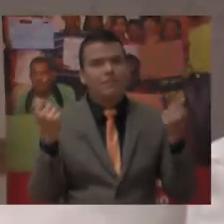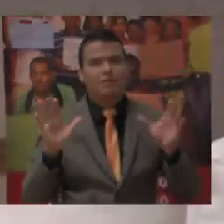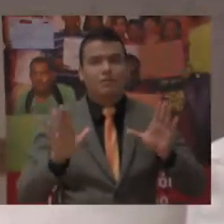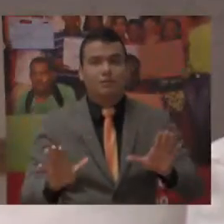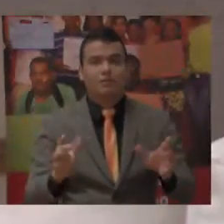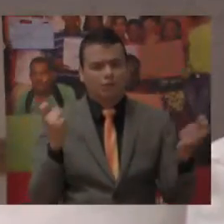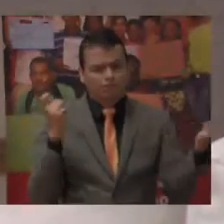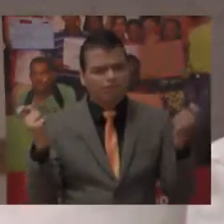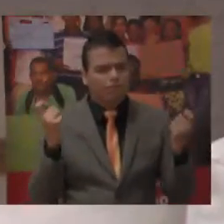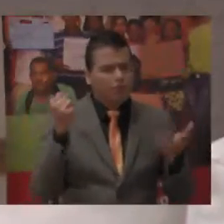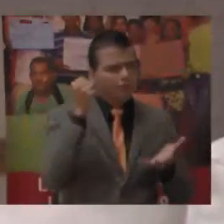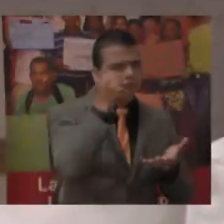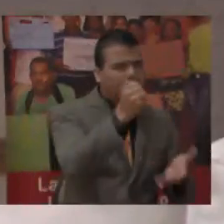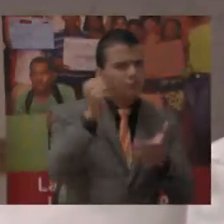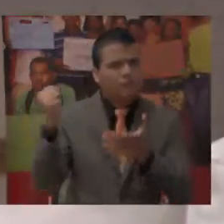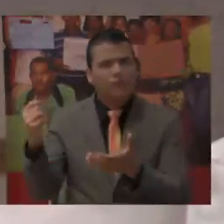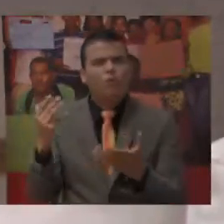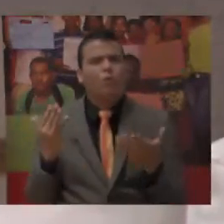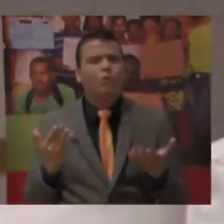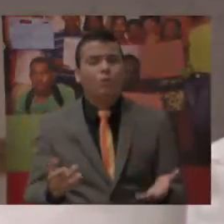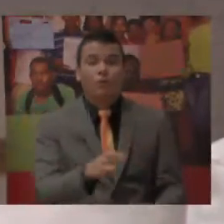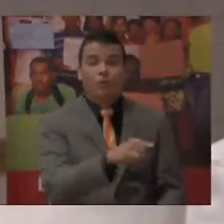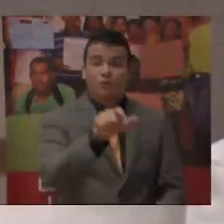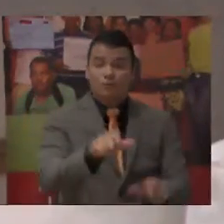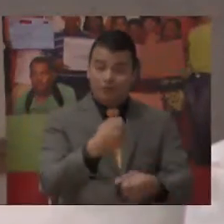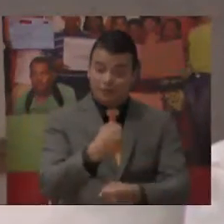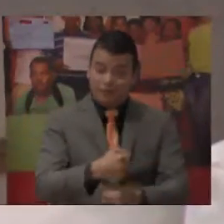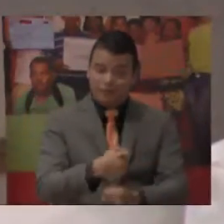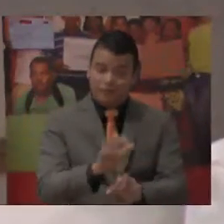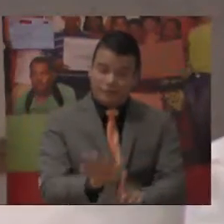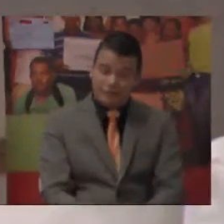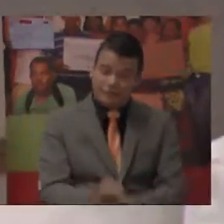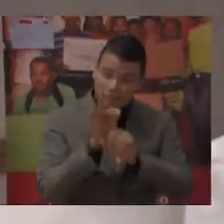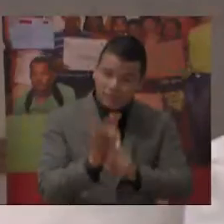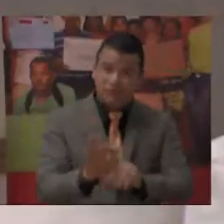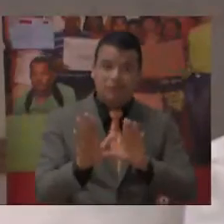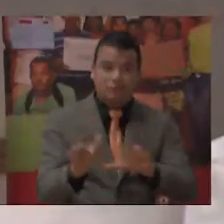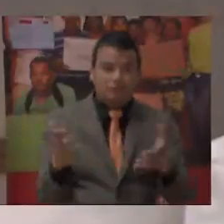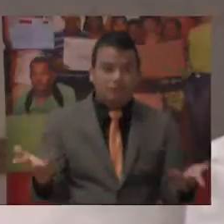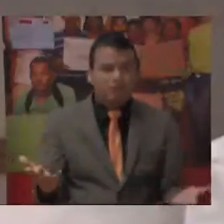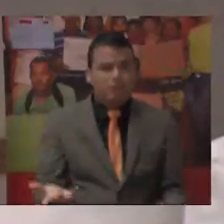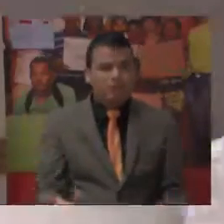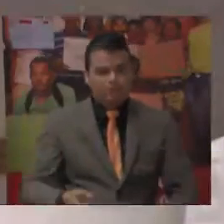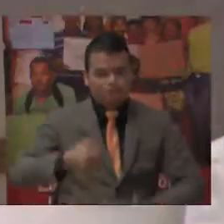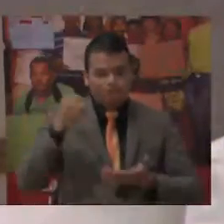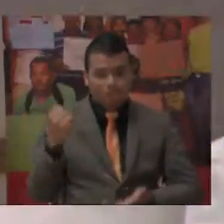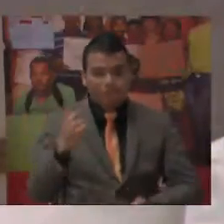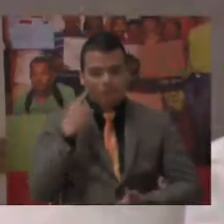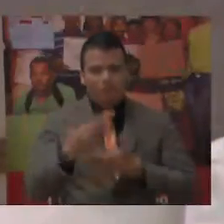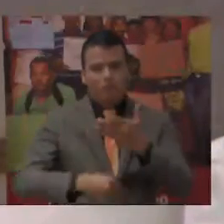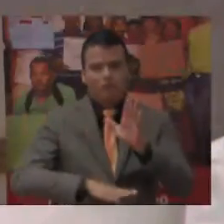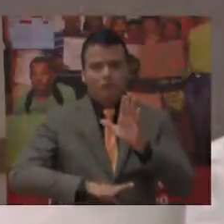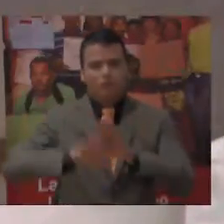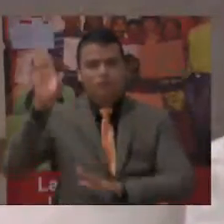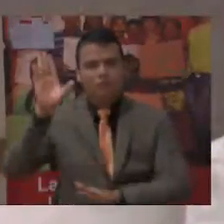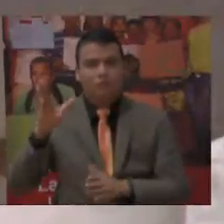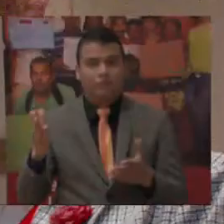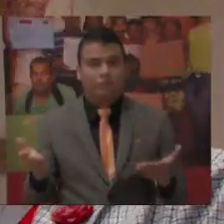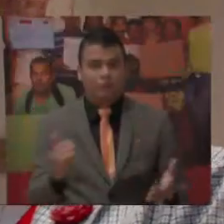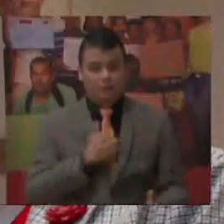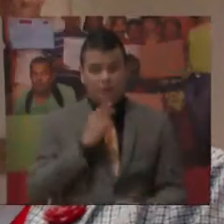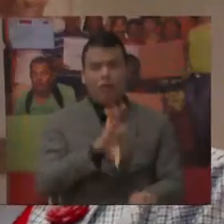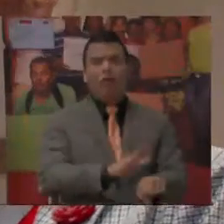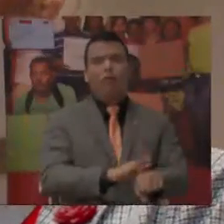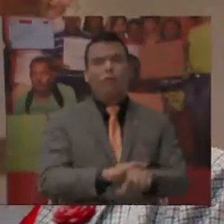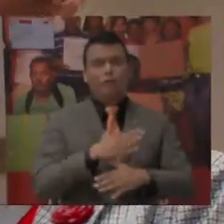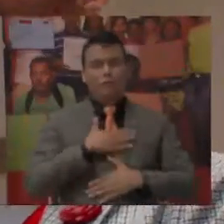de distribuir el ingreso es valorar la mano de obra. Con eso la economía se nos dispara. Fíjese, y esto no lo digo yo